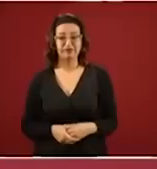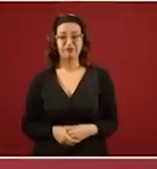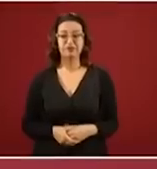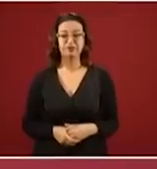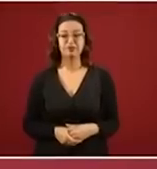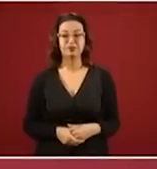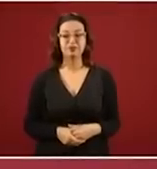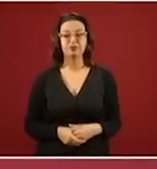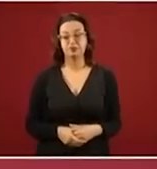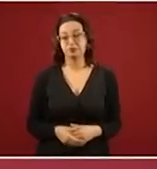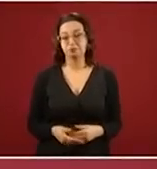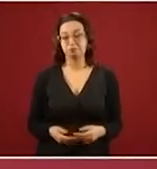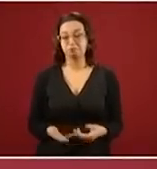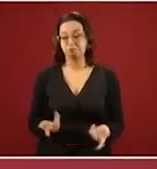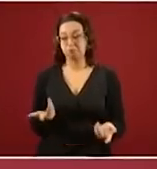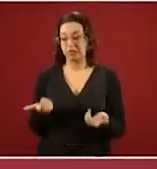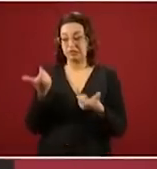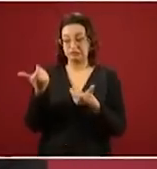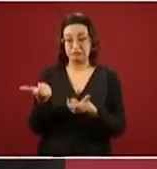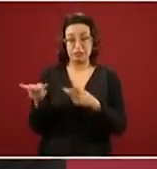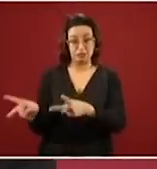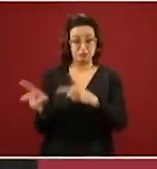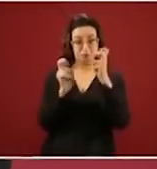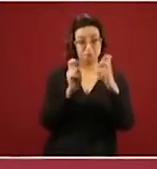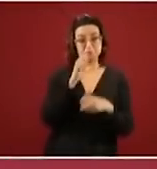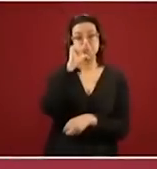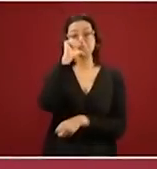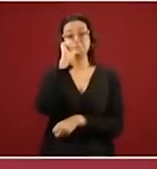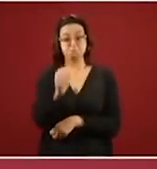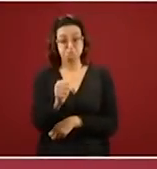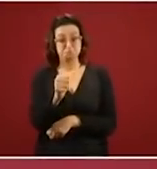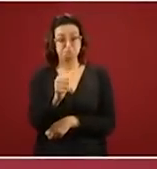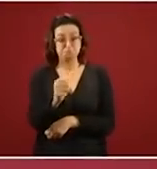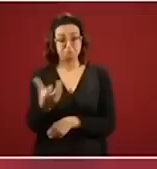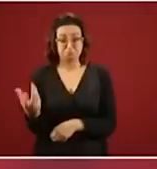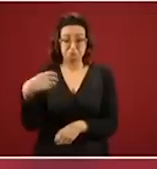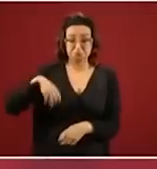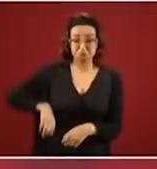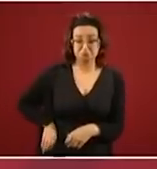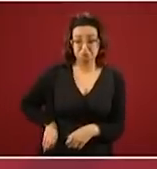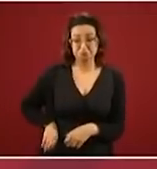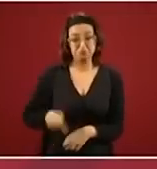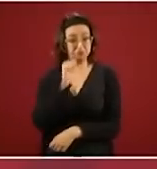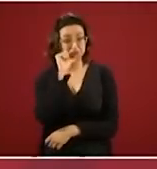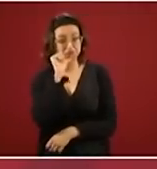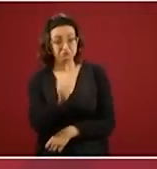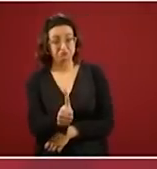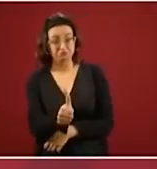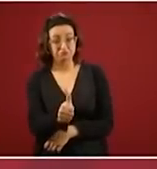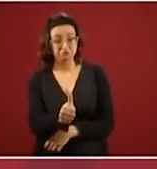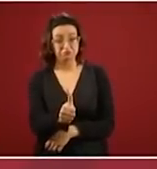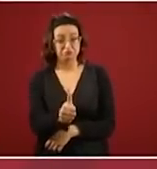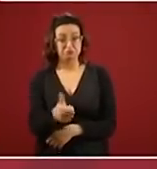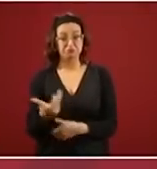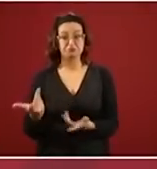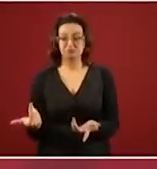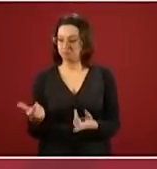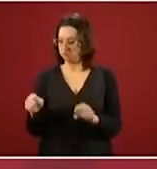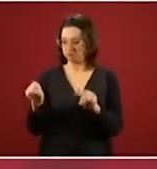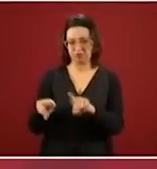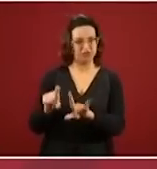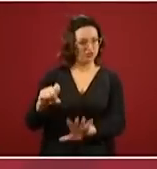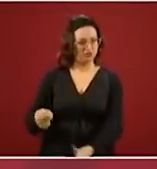si no se roban el dinero para comprar las medicinas con el mismo